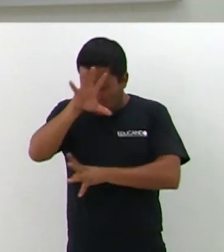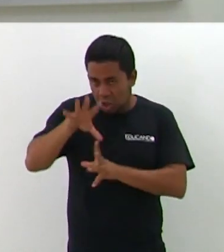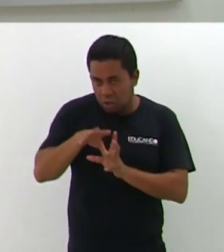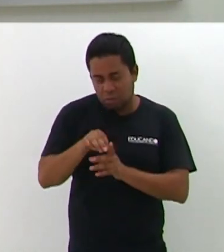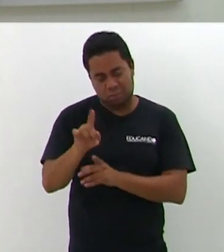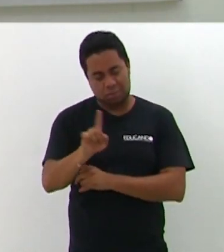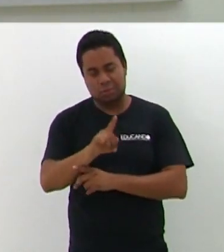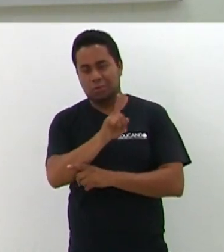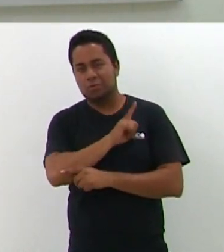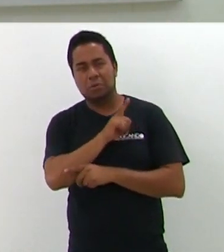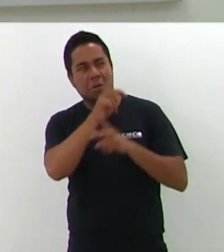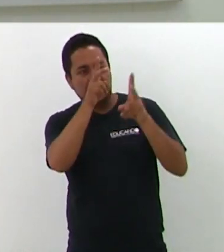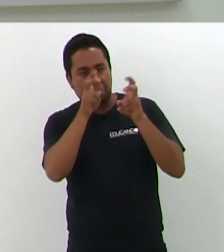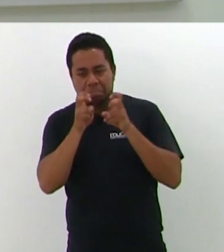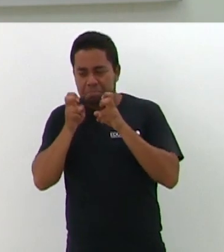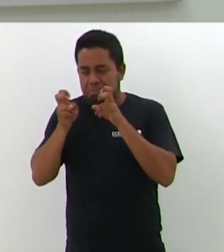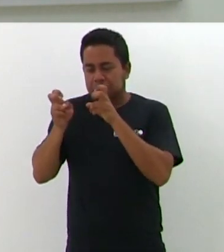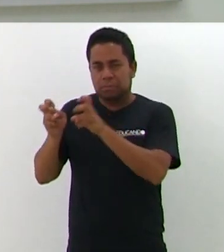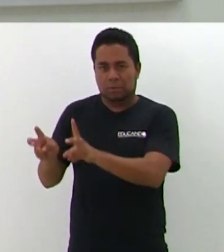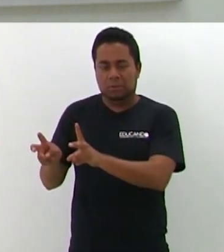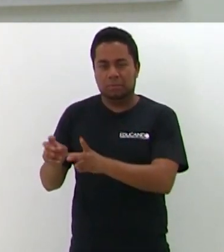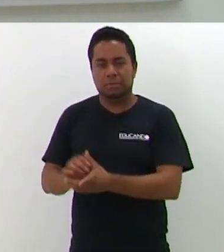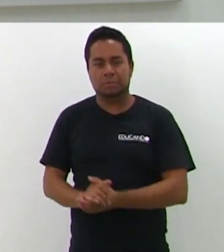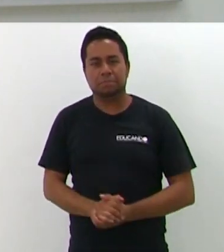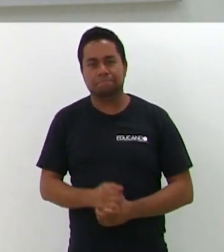¿sí? Voy a quitarlo